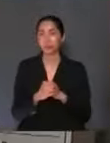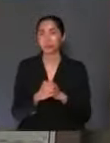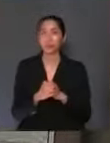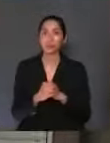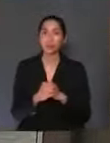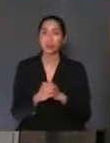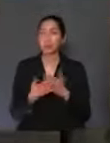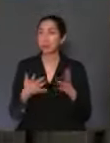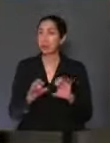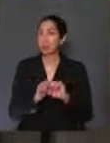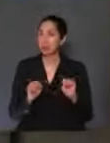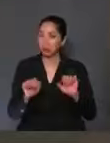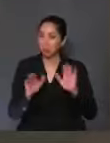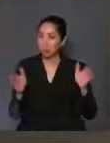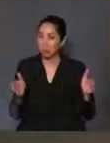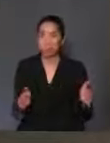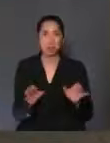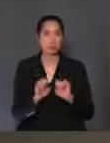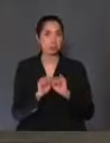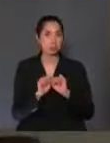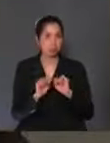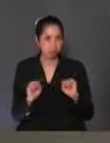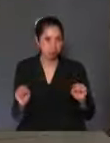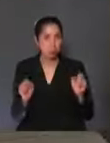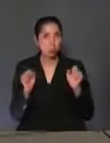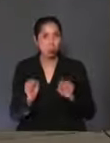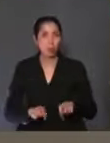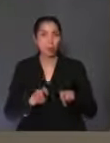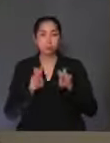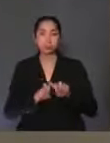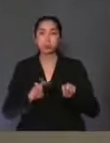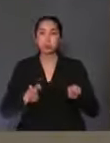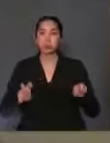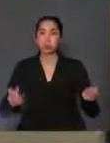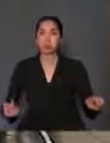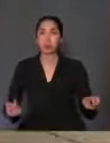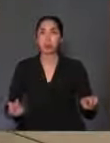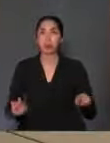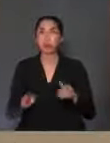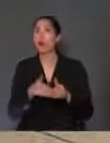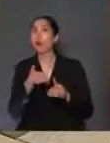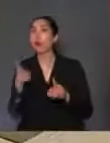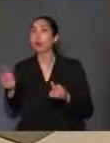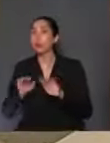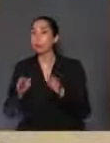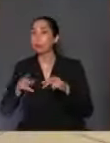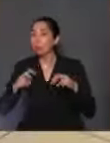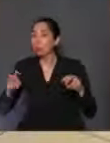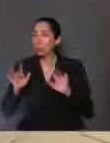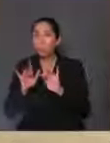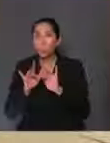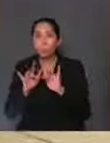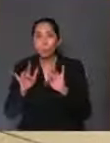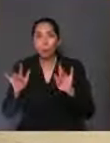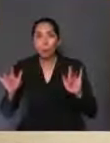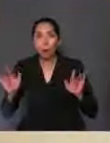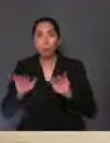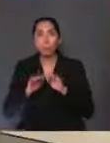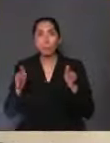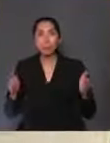instalados ya, ¿ves? Ya aquí ya se pueden instalar, pueden comenzar el proceso, pero en esta mesa, esta historia es diferente, pues la 71 no hay nadie. Y